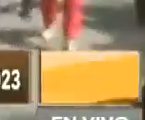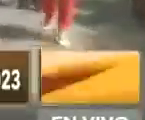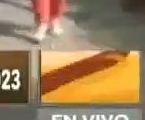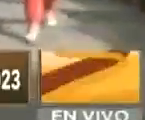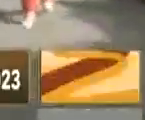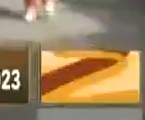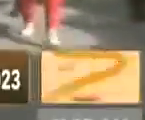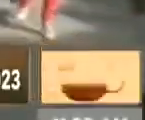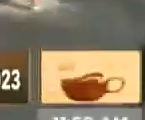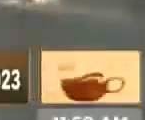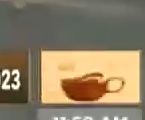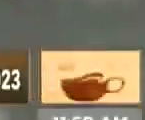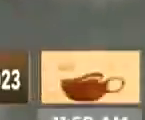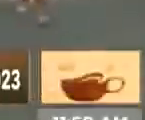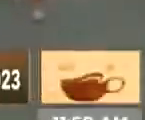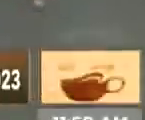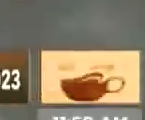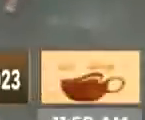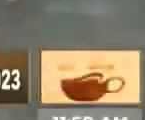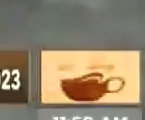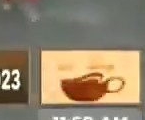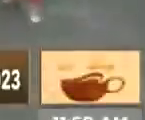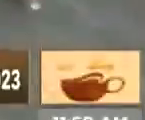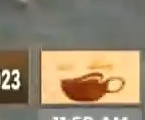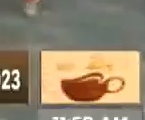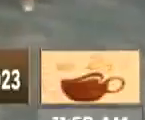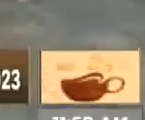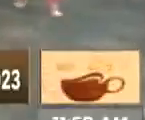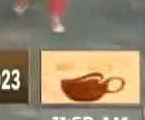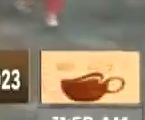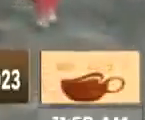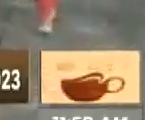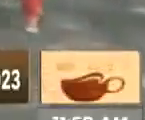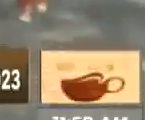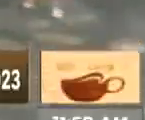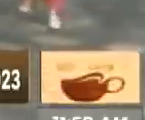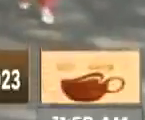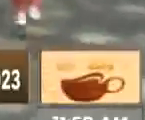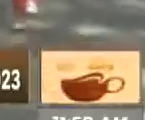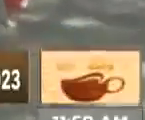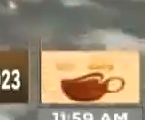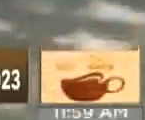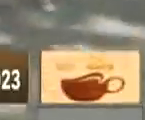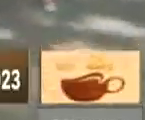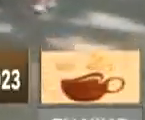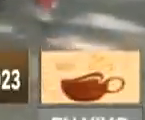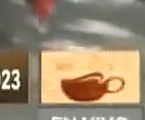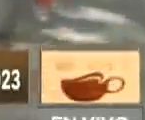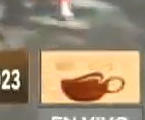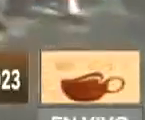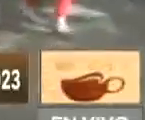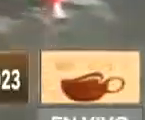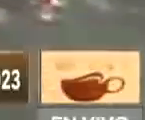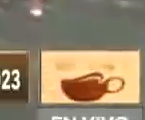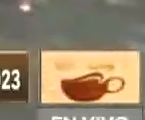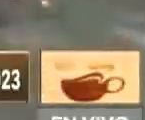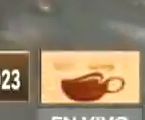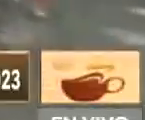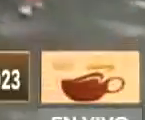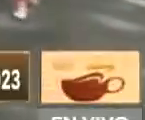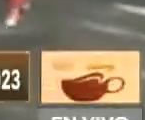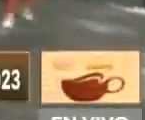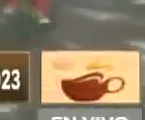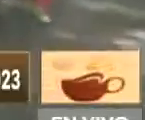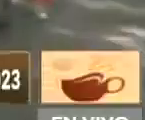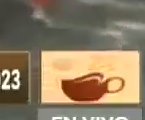Patria, Diosdado Cabello, quien pues era quien lo postulaba el día de ayer como presidente para este periodo de sesiones.